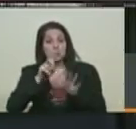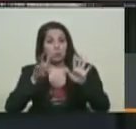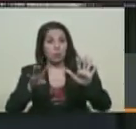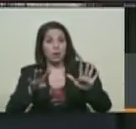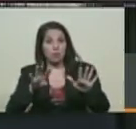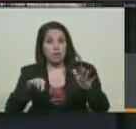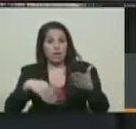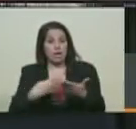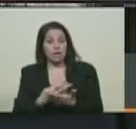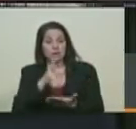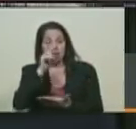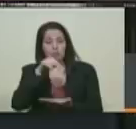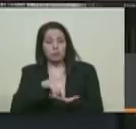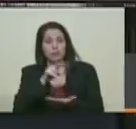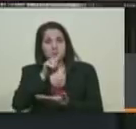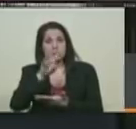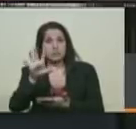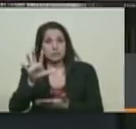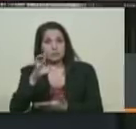2019-2025.